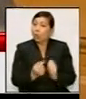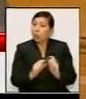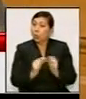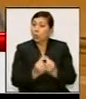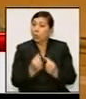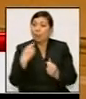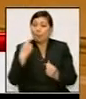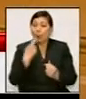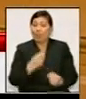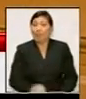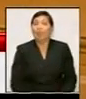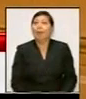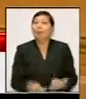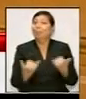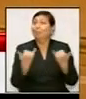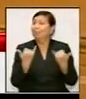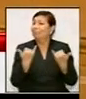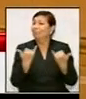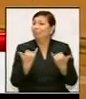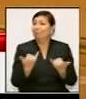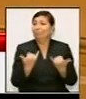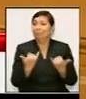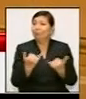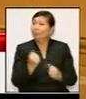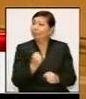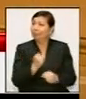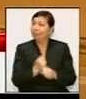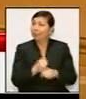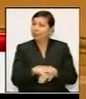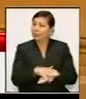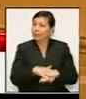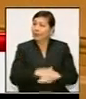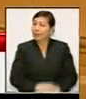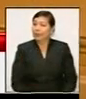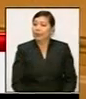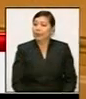presentes, este gesto